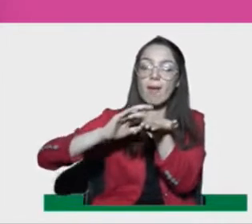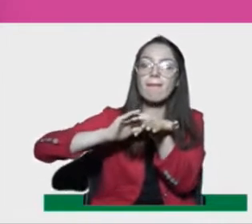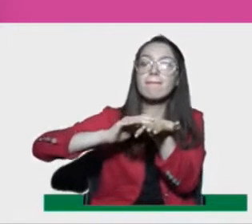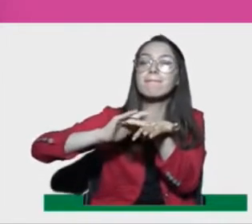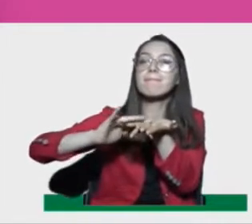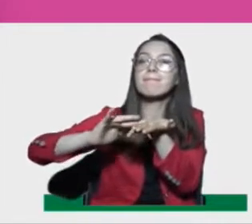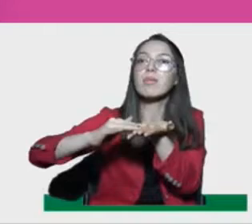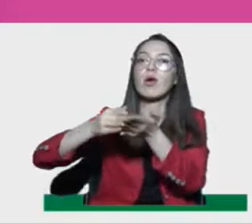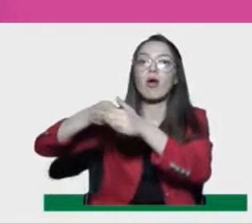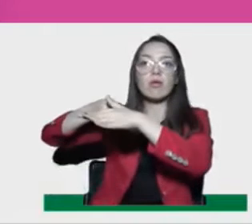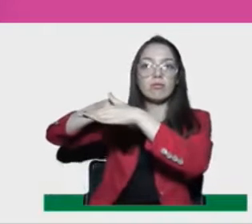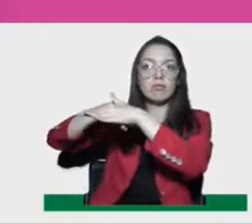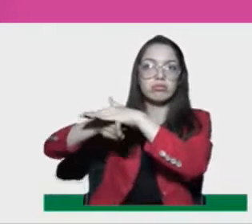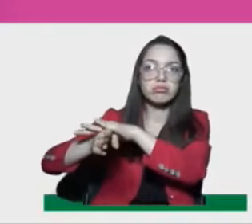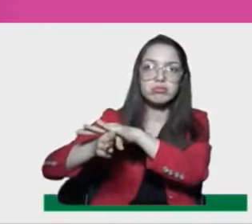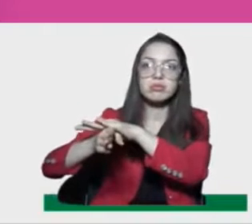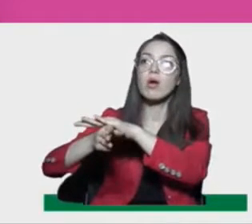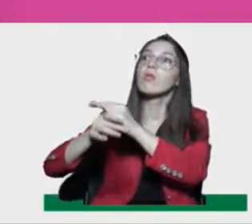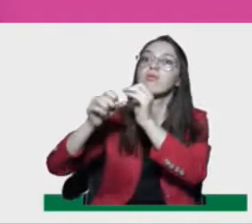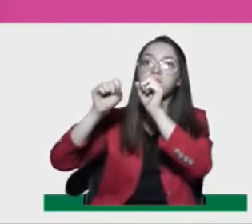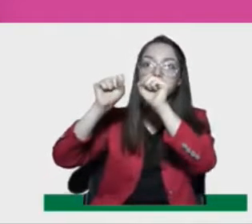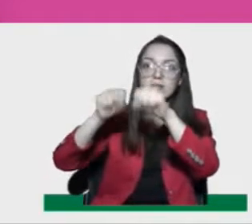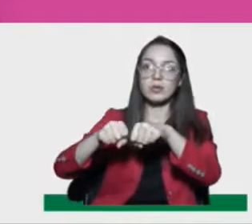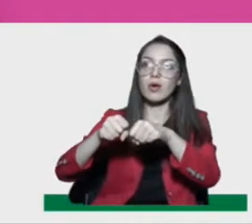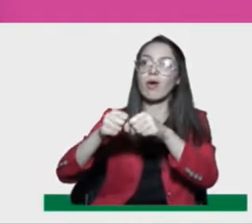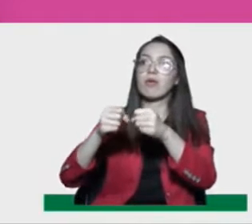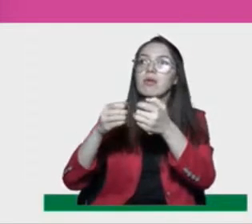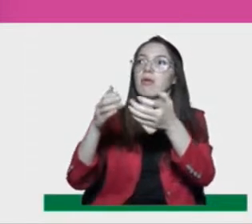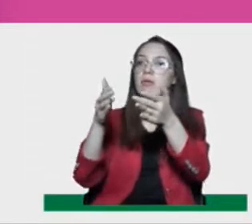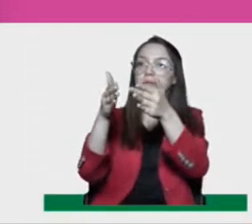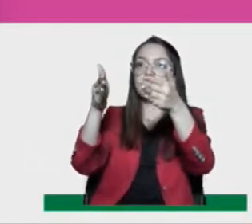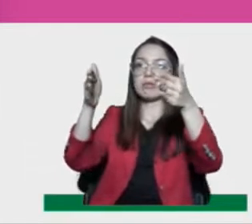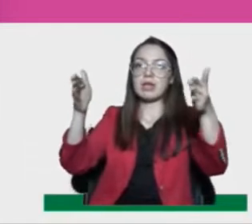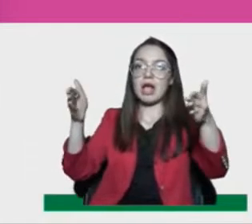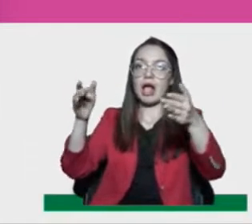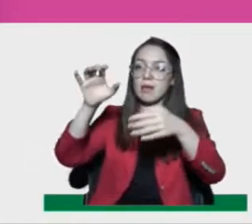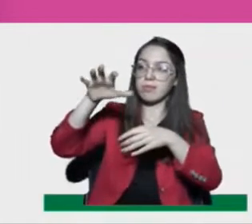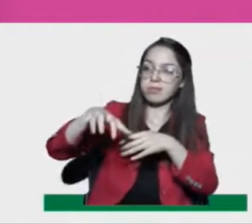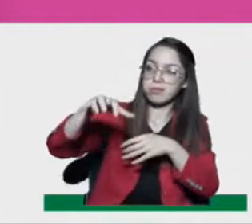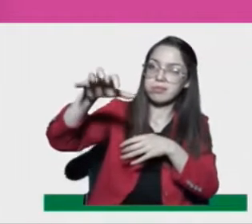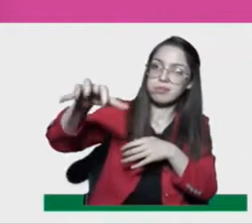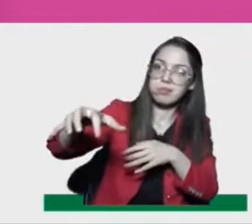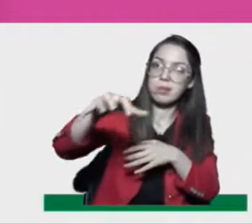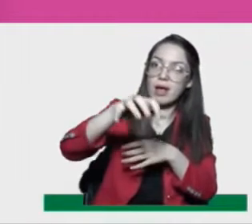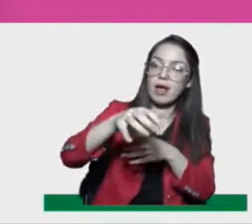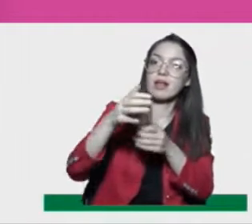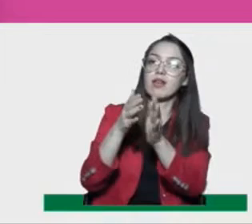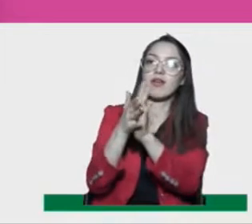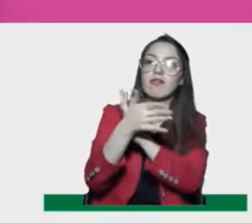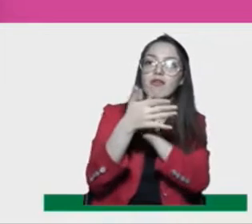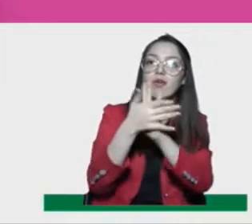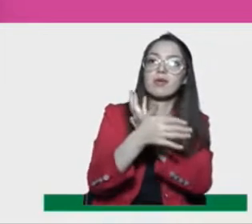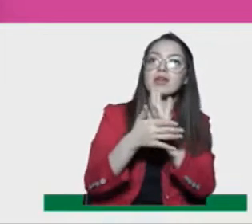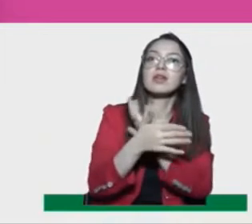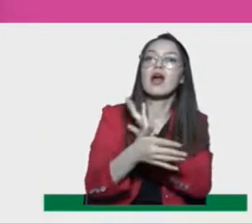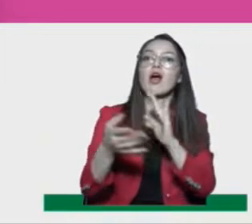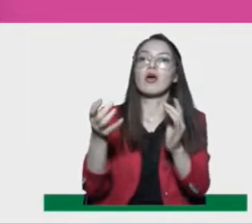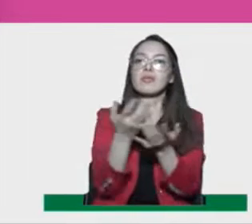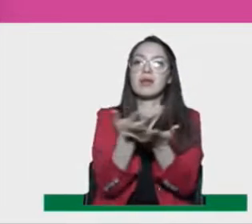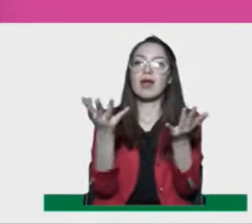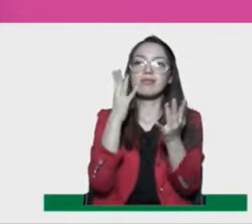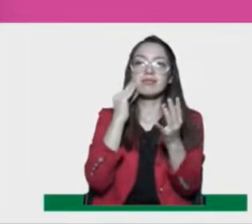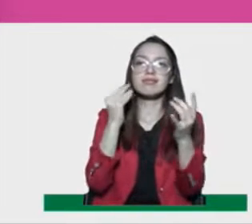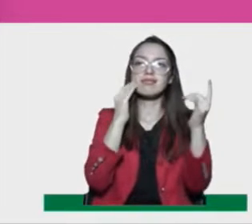con accesibilidad, con todo lo que son unas cabinas de información, de sonorización, donde se viven diferentes